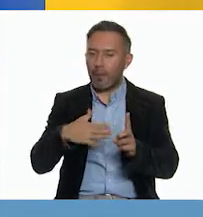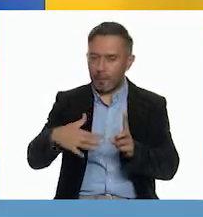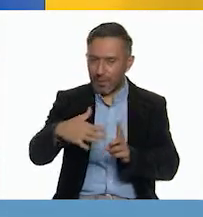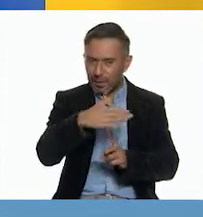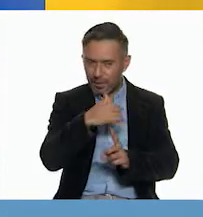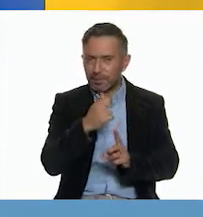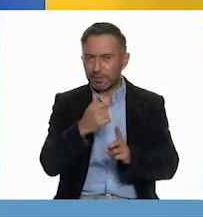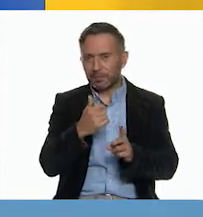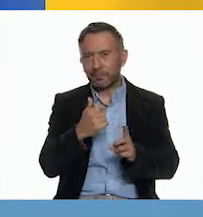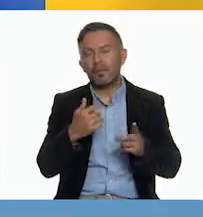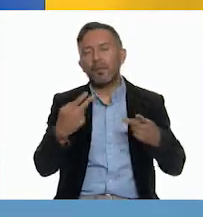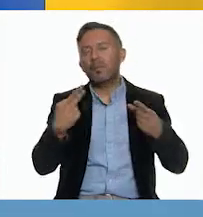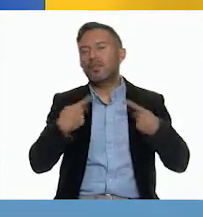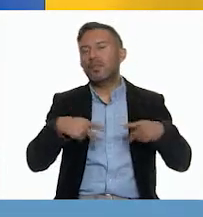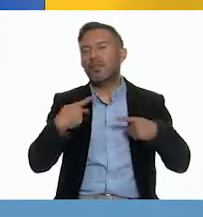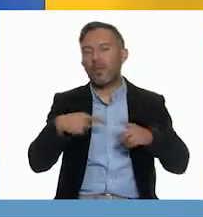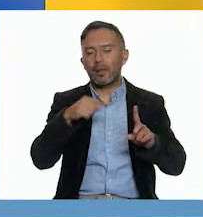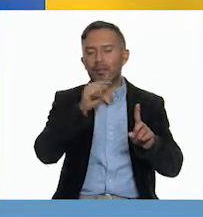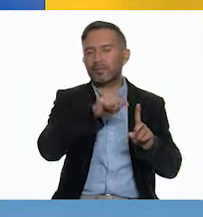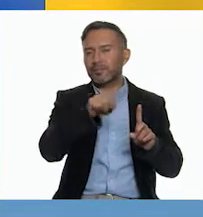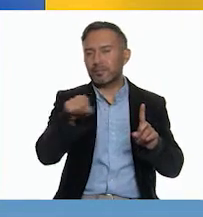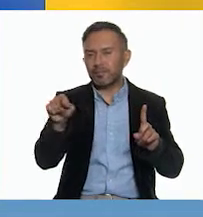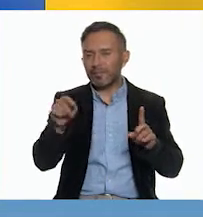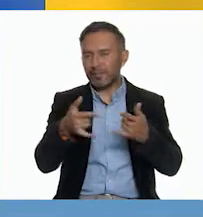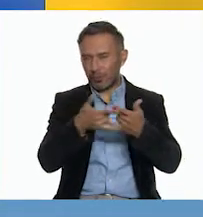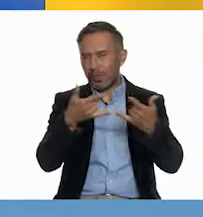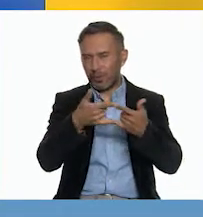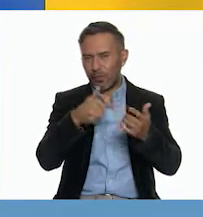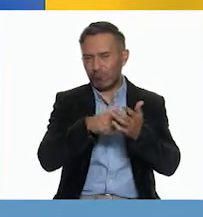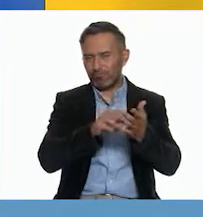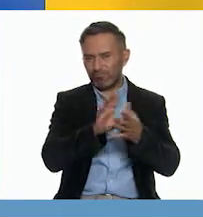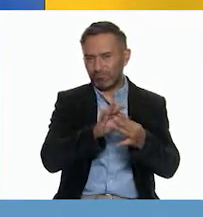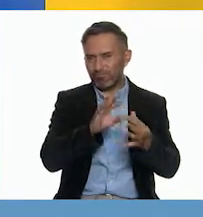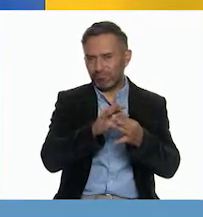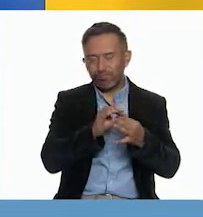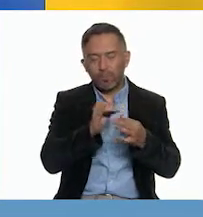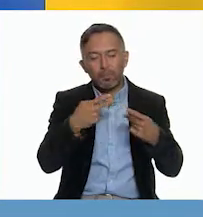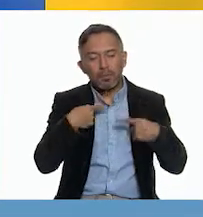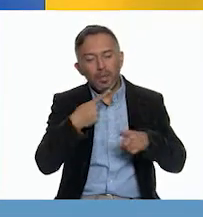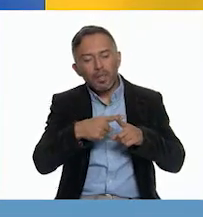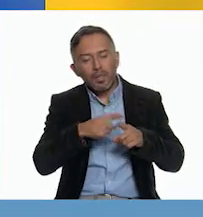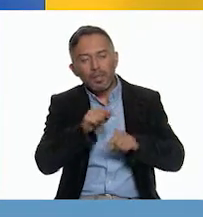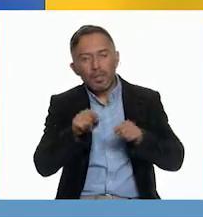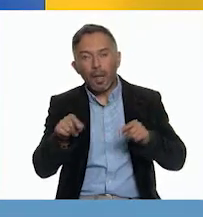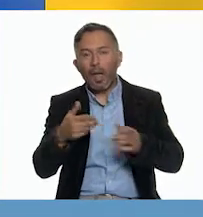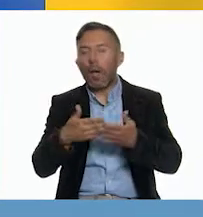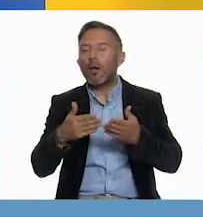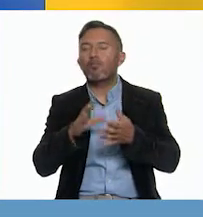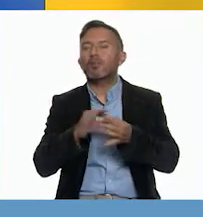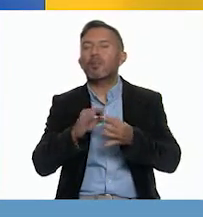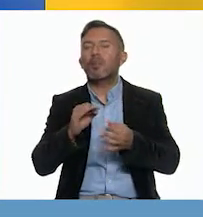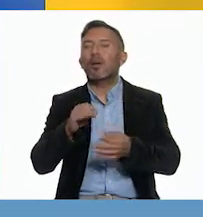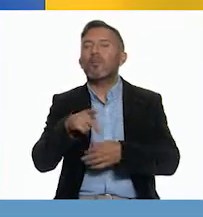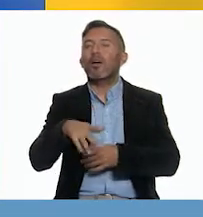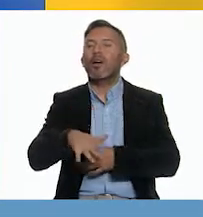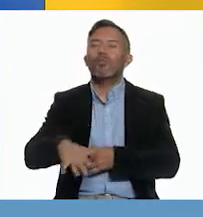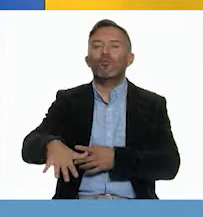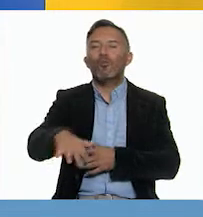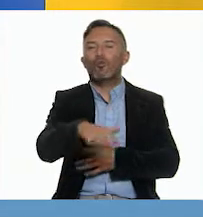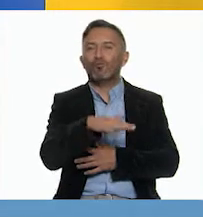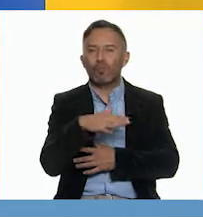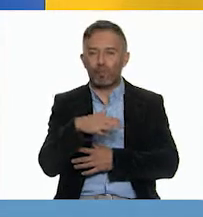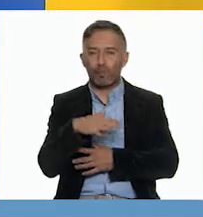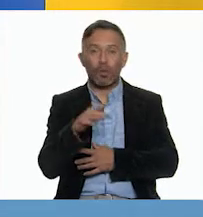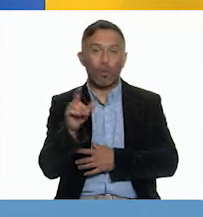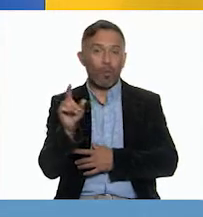las relaciones que hay entre los personajes de la narración. Ya hablamos del pueblo y de cómo se queda vacío cuando